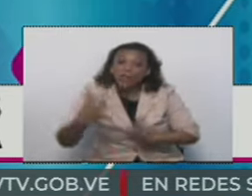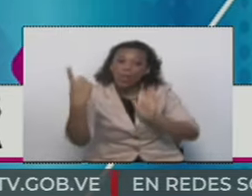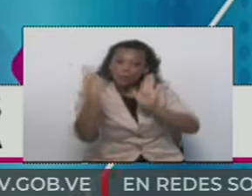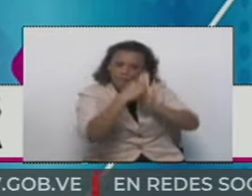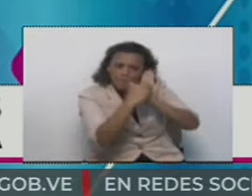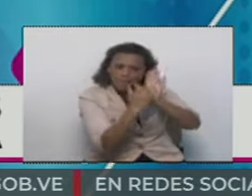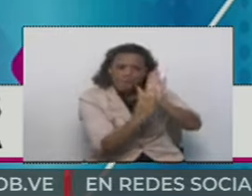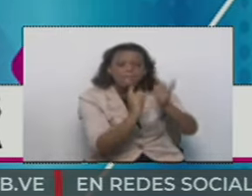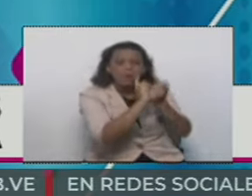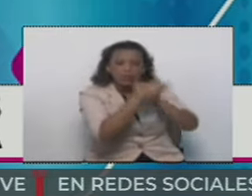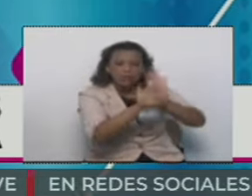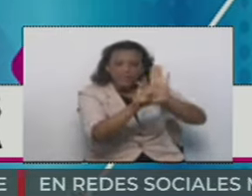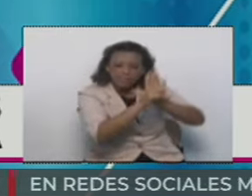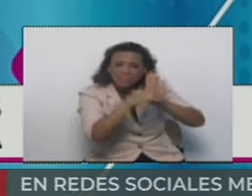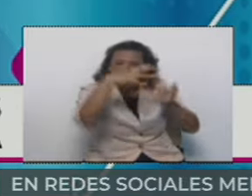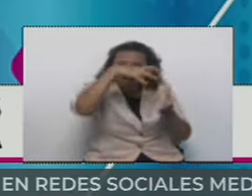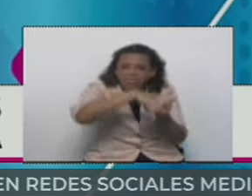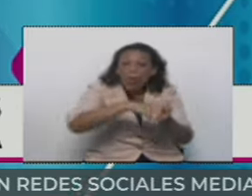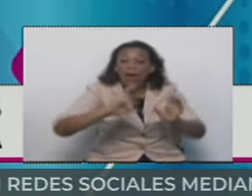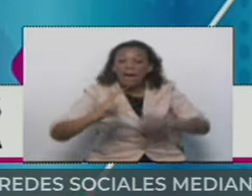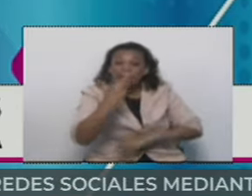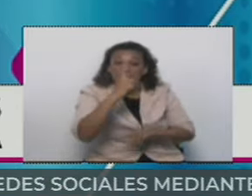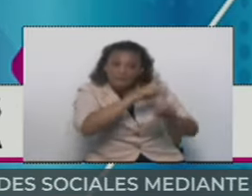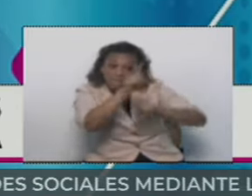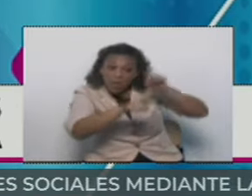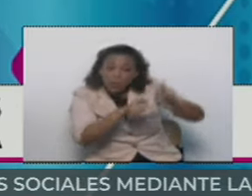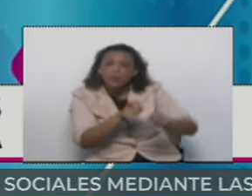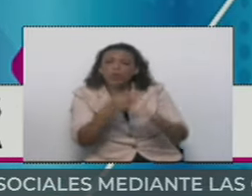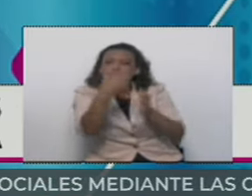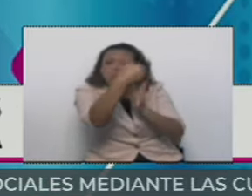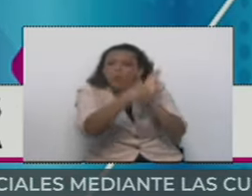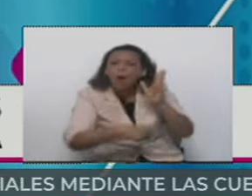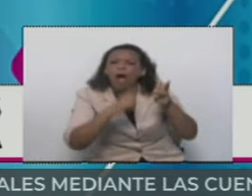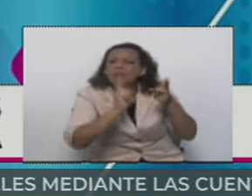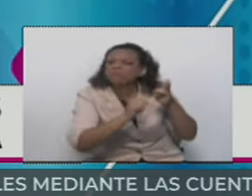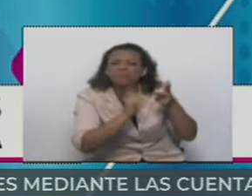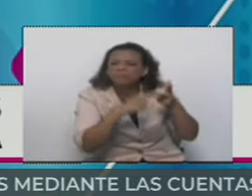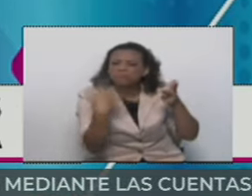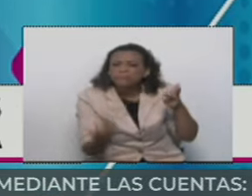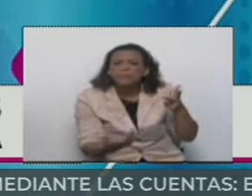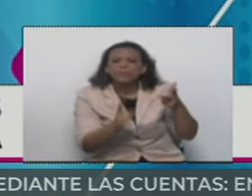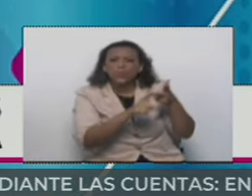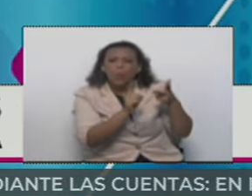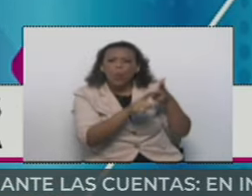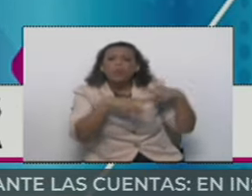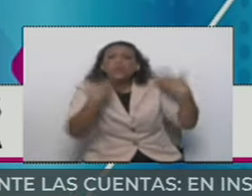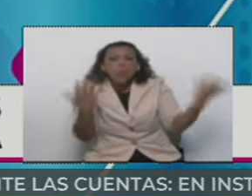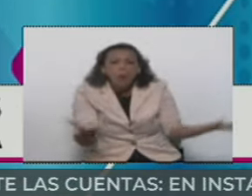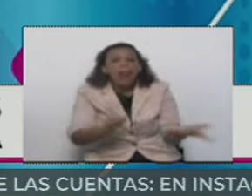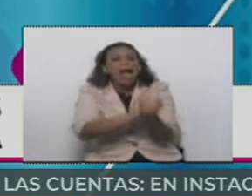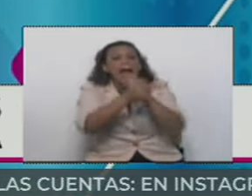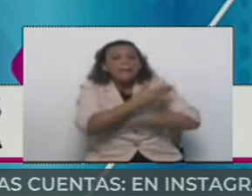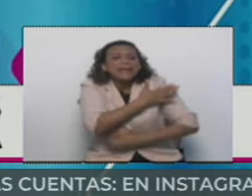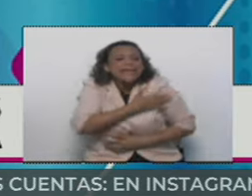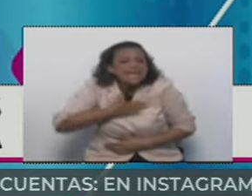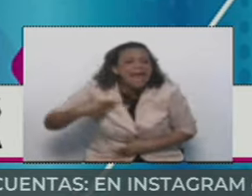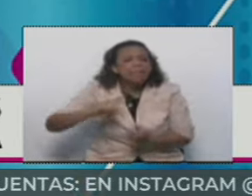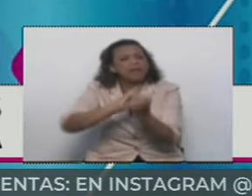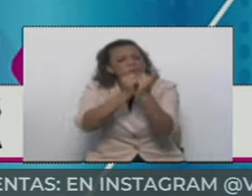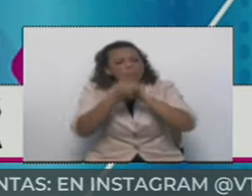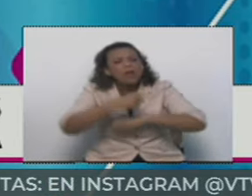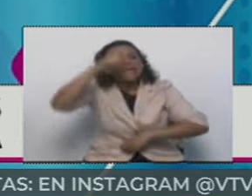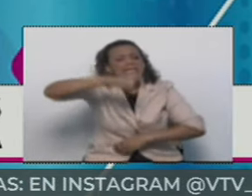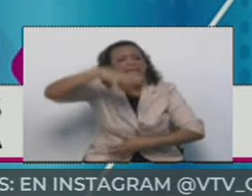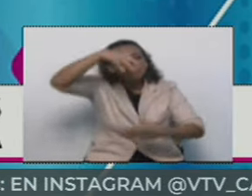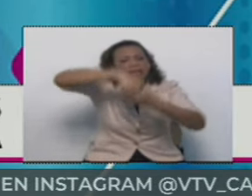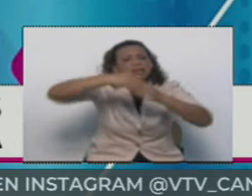proceso de transformación del Estado, que es la tercera pregunta que se formula, que tiene que ver precisamente con cuáles son los cambios, cuáles son las transformaciones que se quiere